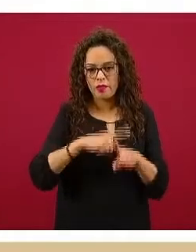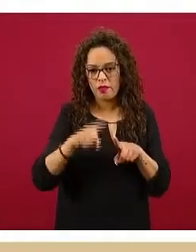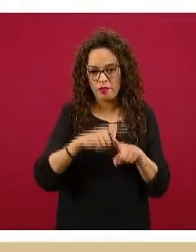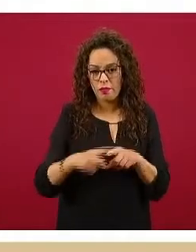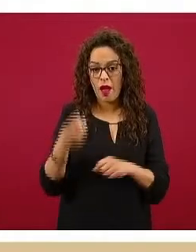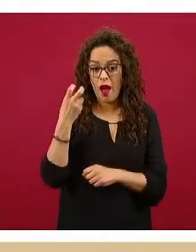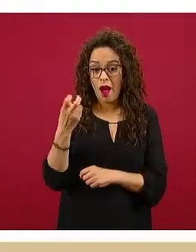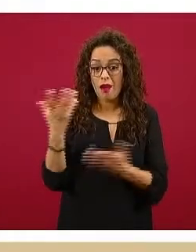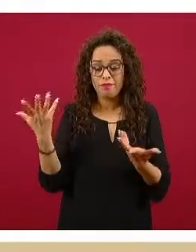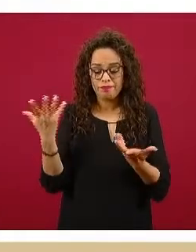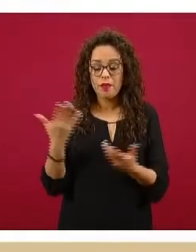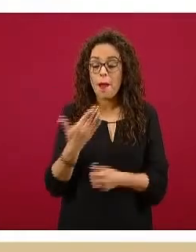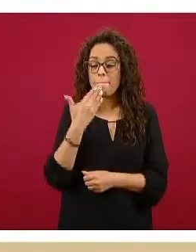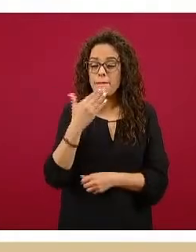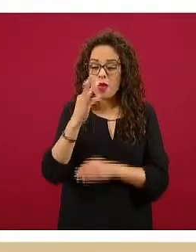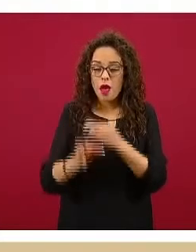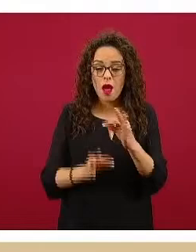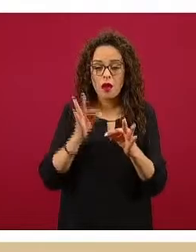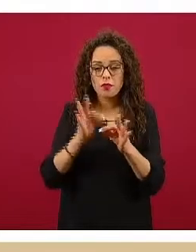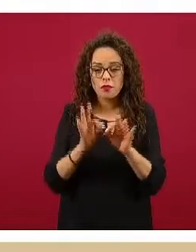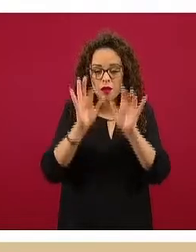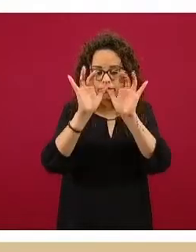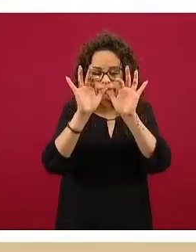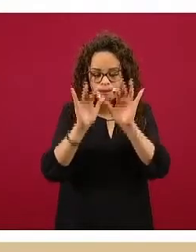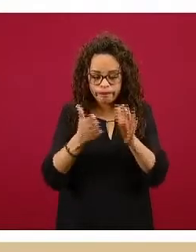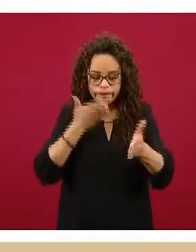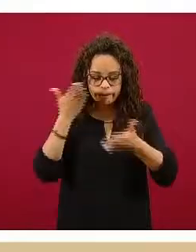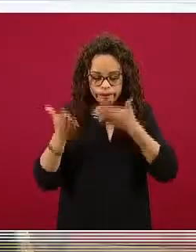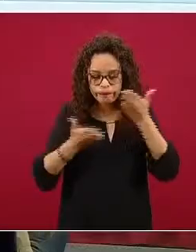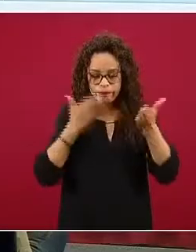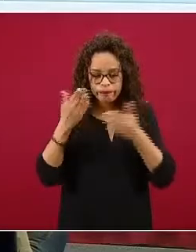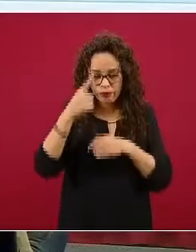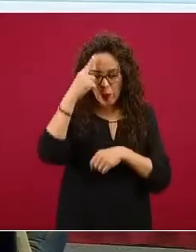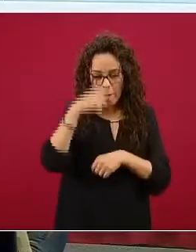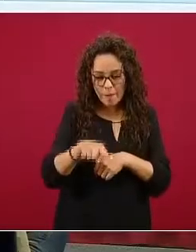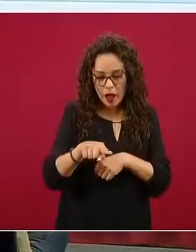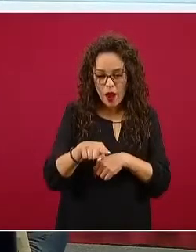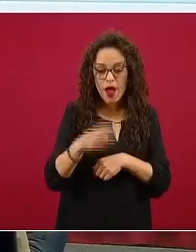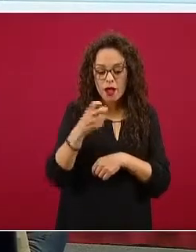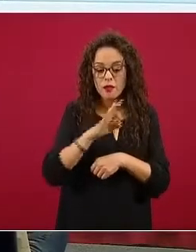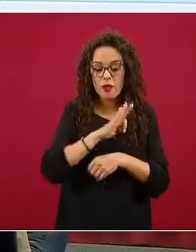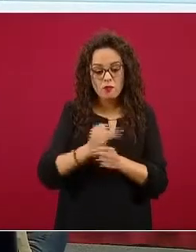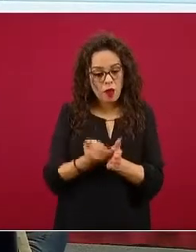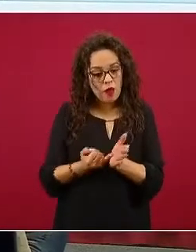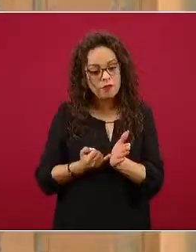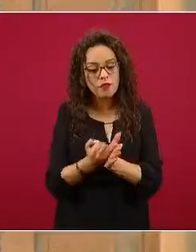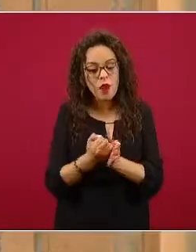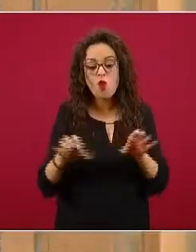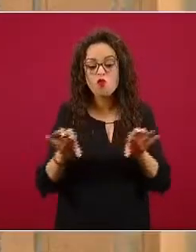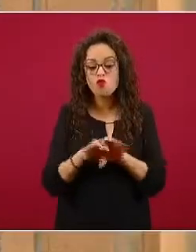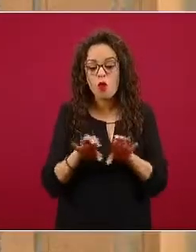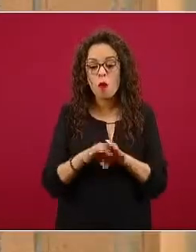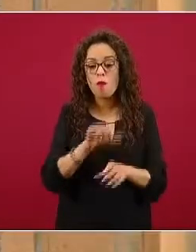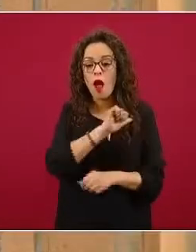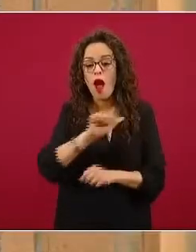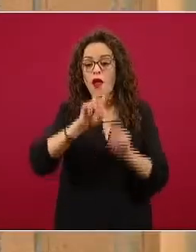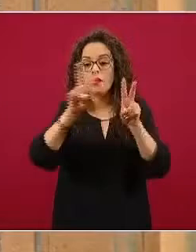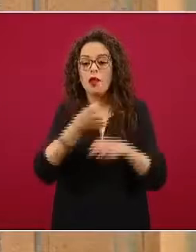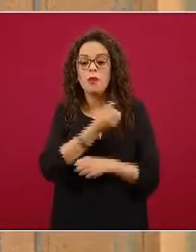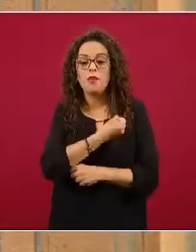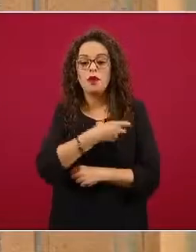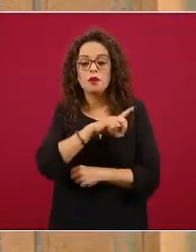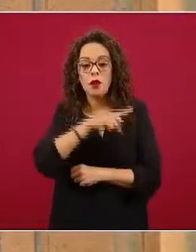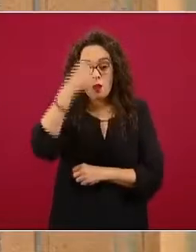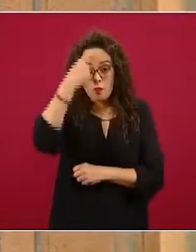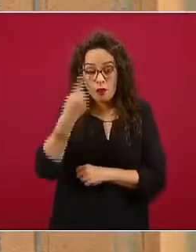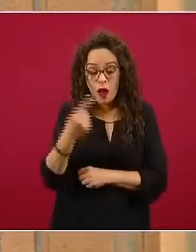el correcto llenado de este estudio epidemiológico, que nos permite tomar decisiones en salud pública para poder tener